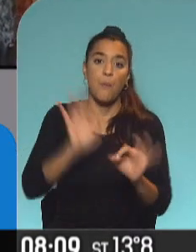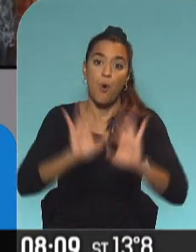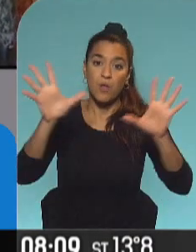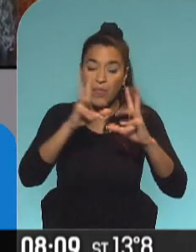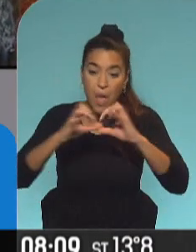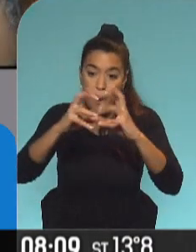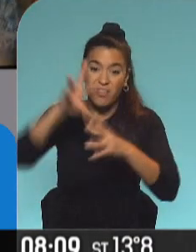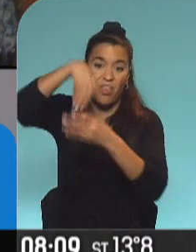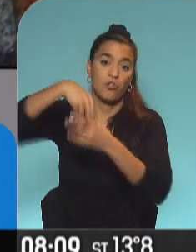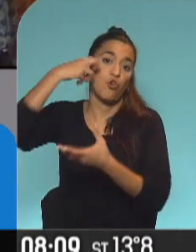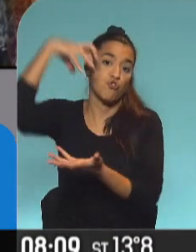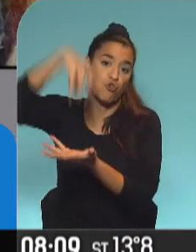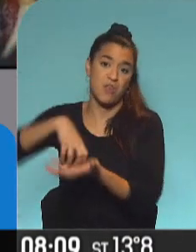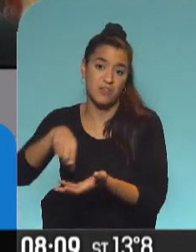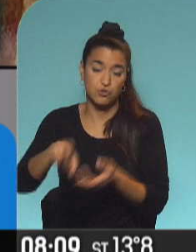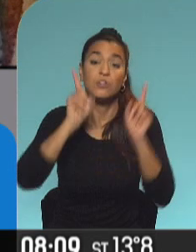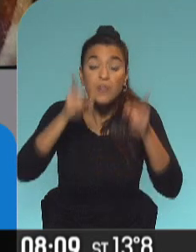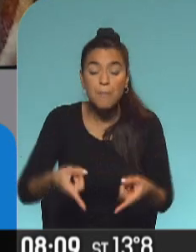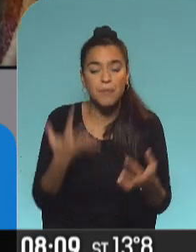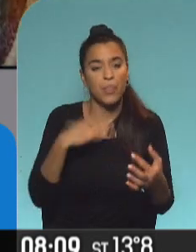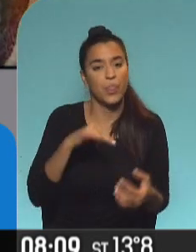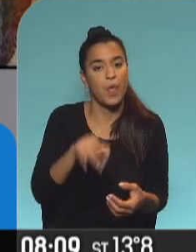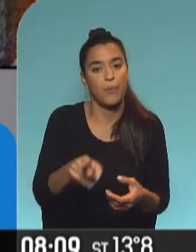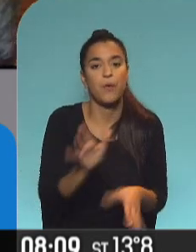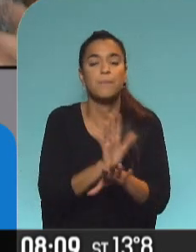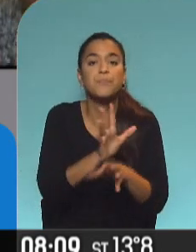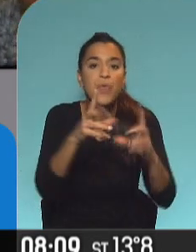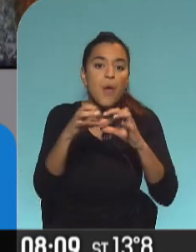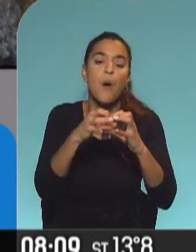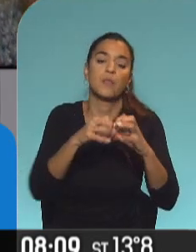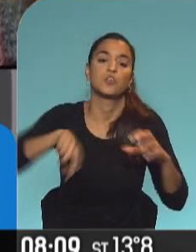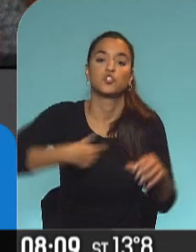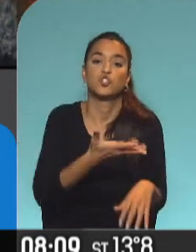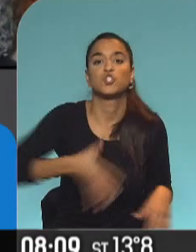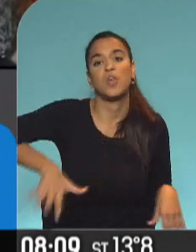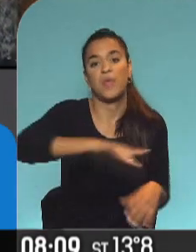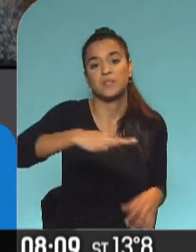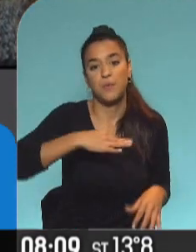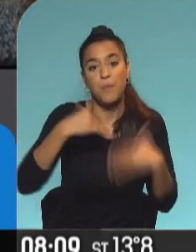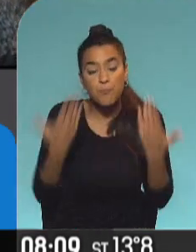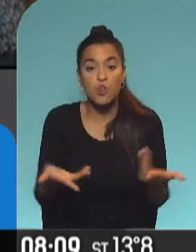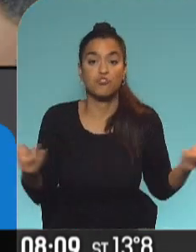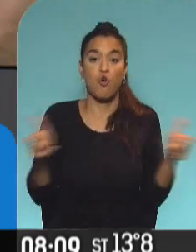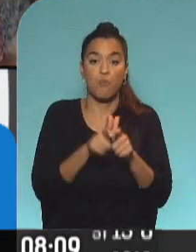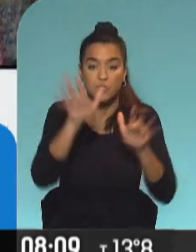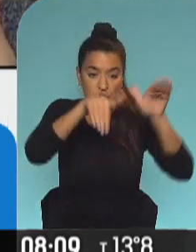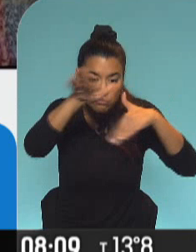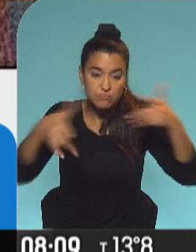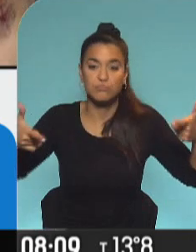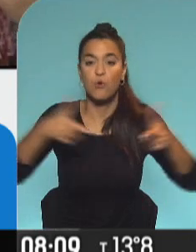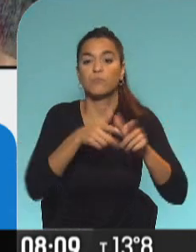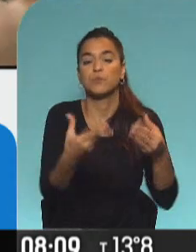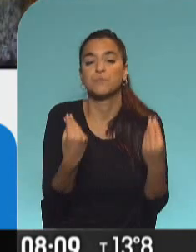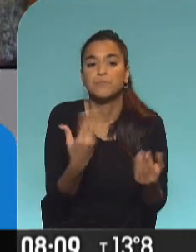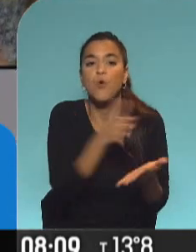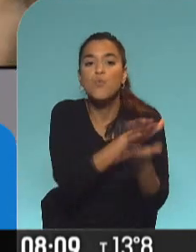debate parlamentario, y obviamente también hay que nutrir con el debate en la sociedad civil, por eso la construcción de esta comisión, la posibilidad de